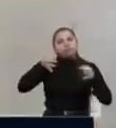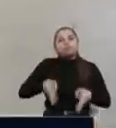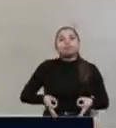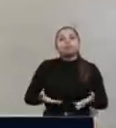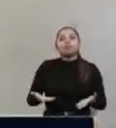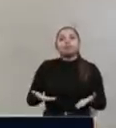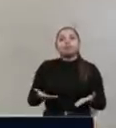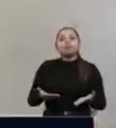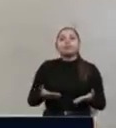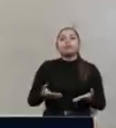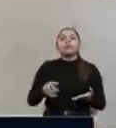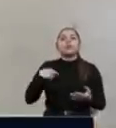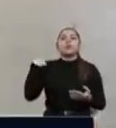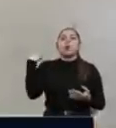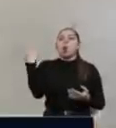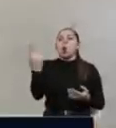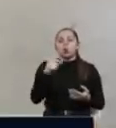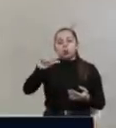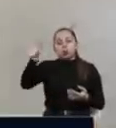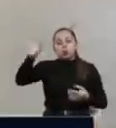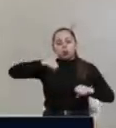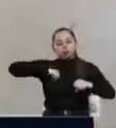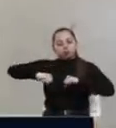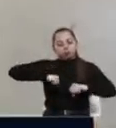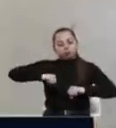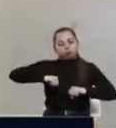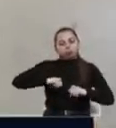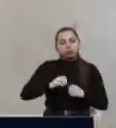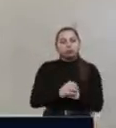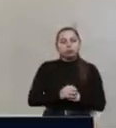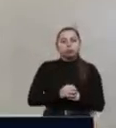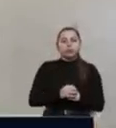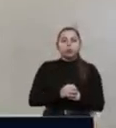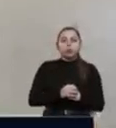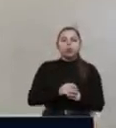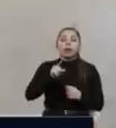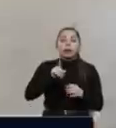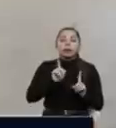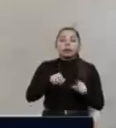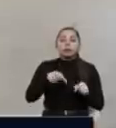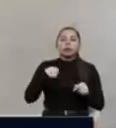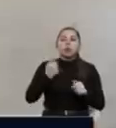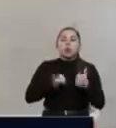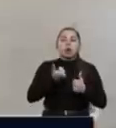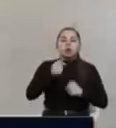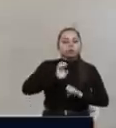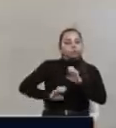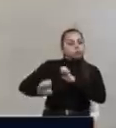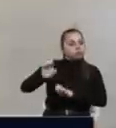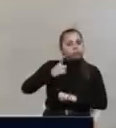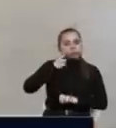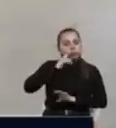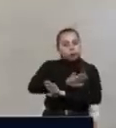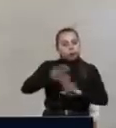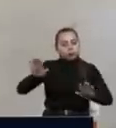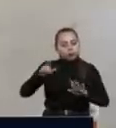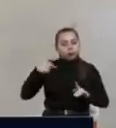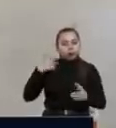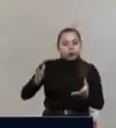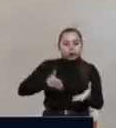como ha sido efectiva en otra operación, que es impedir que lleguen a